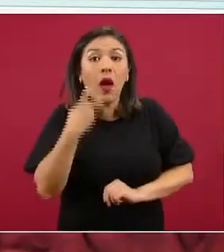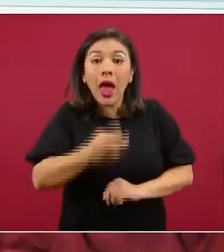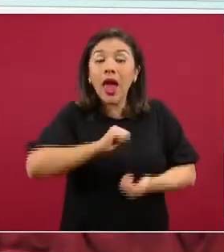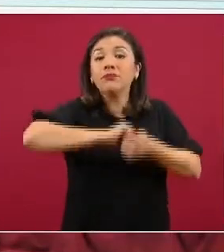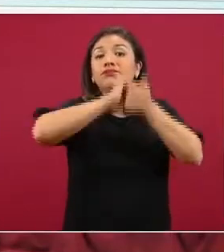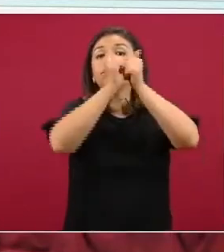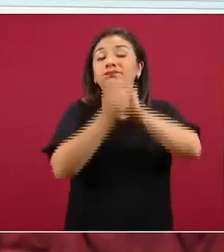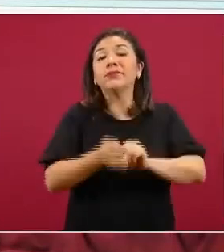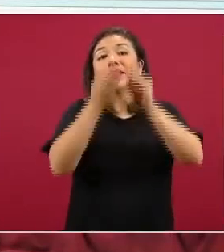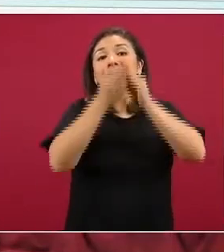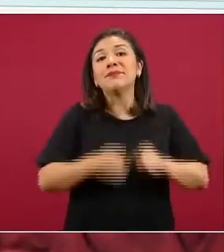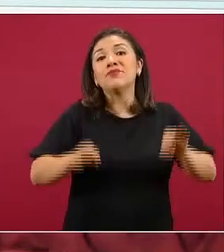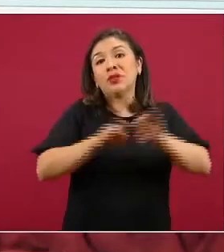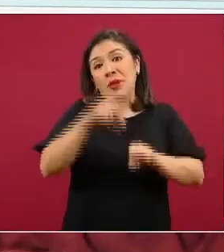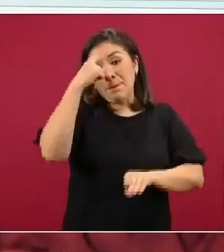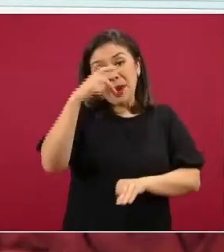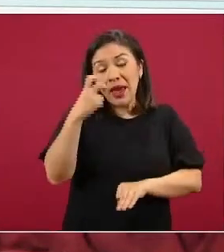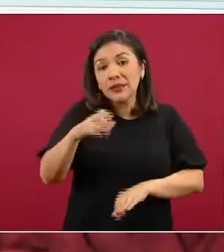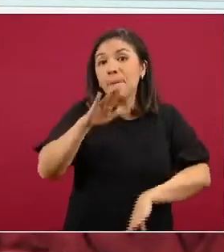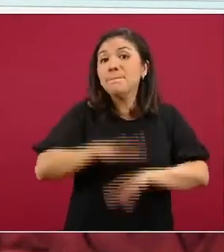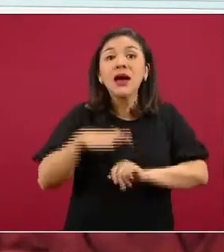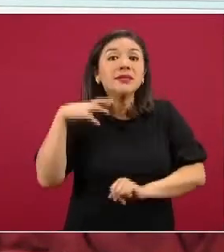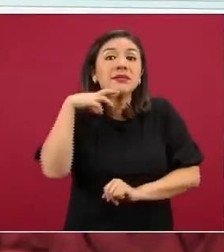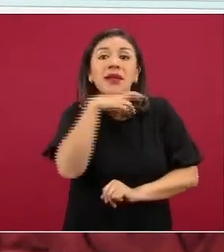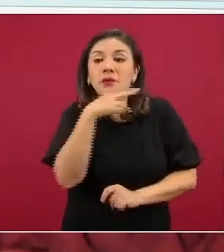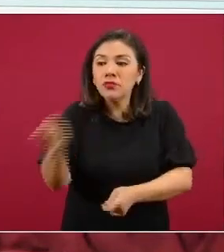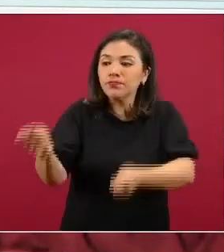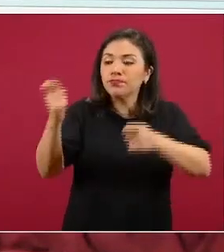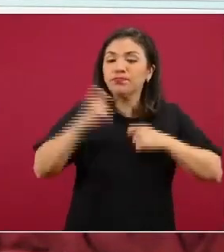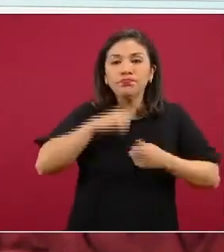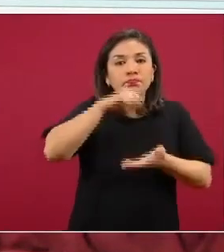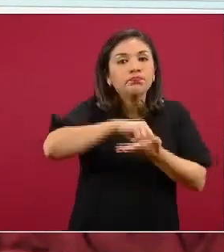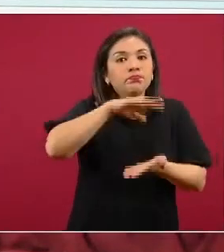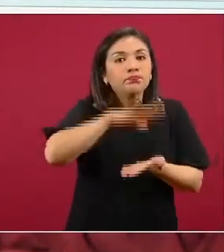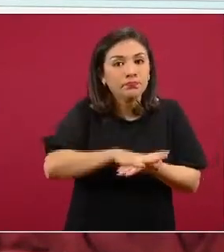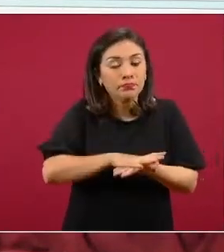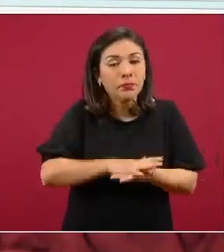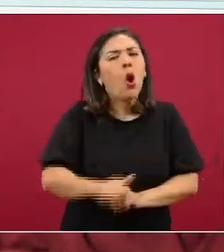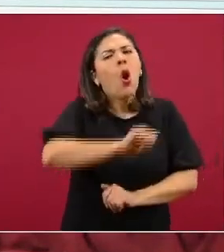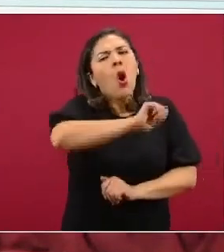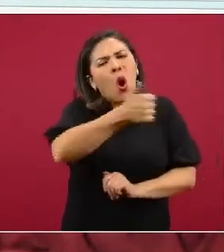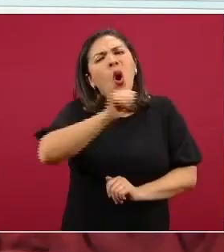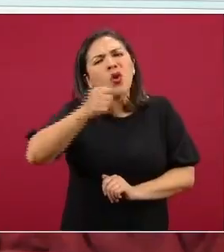convierte en el instrumento de mayor velocidad que llega a registrarse. El resto